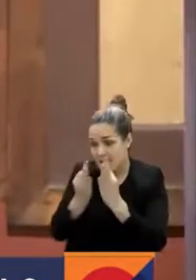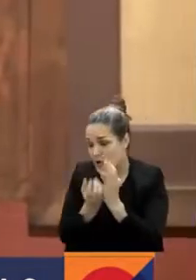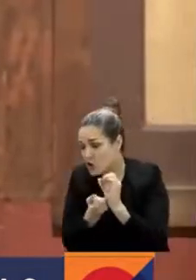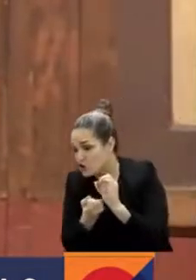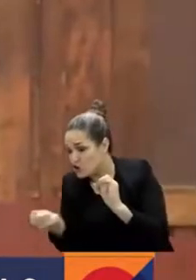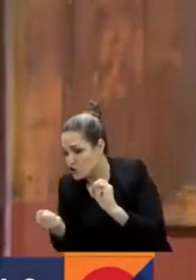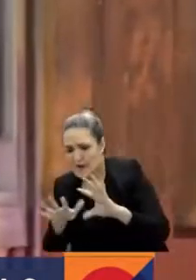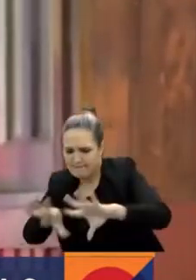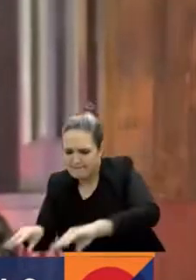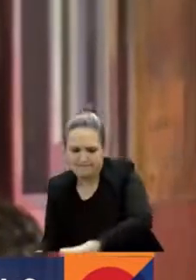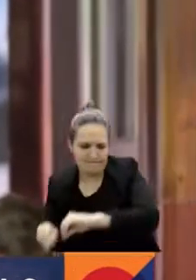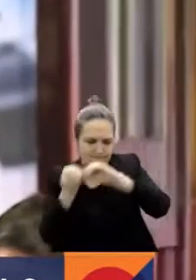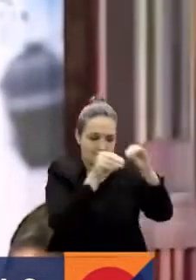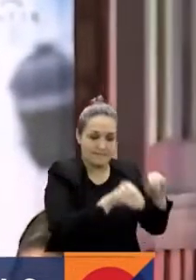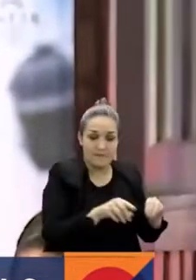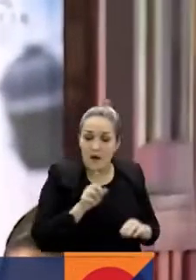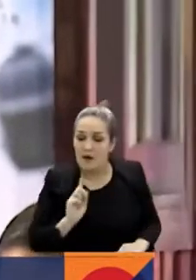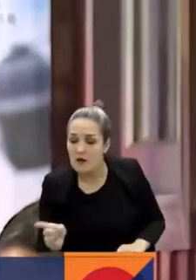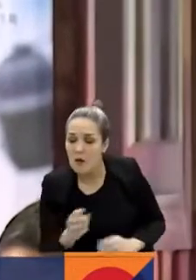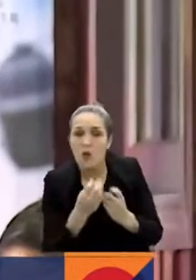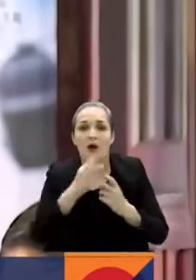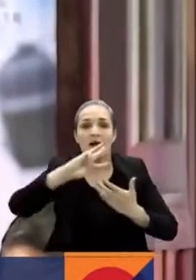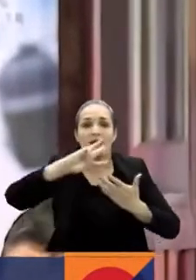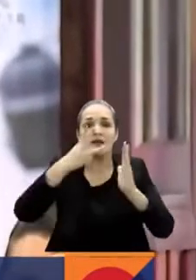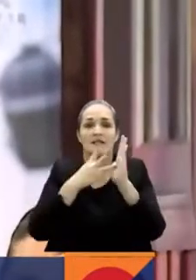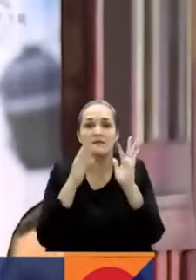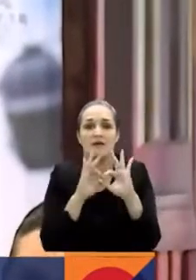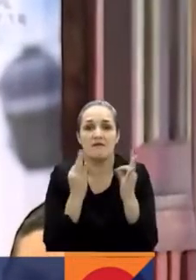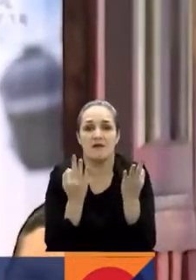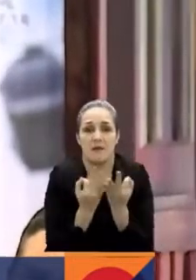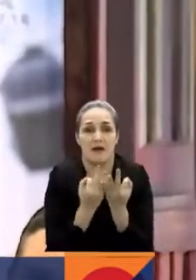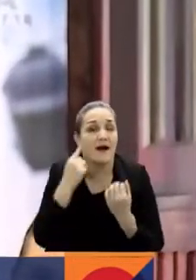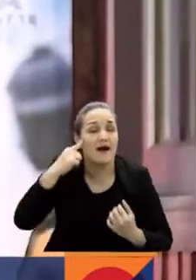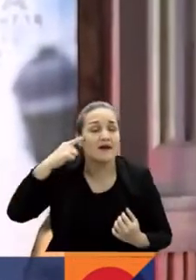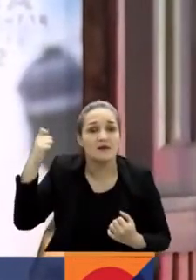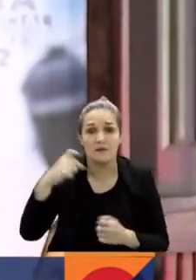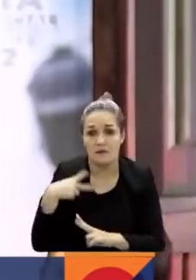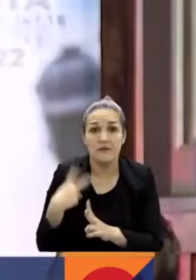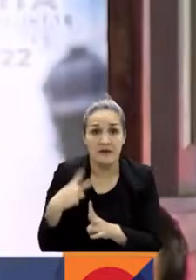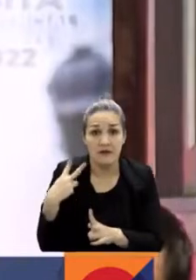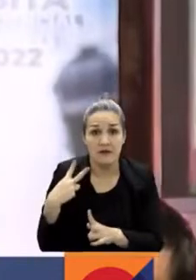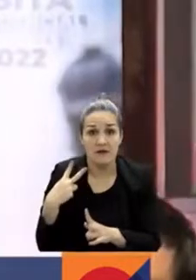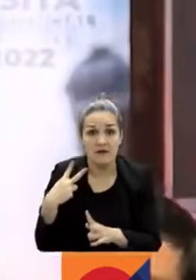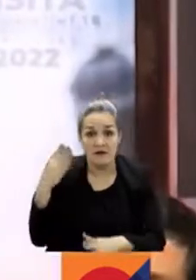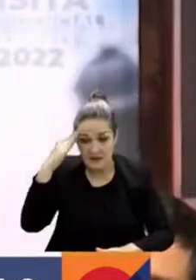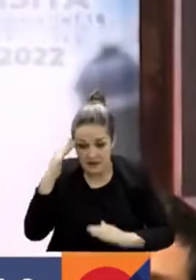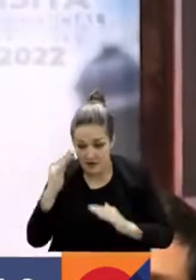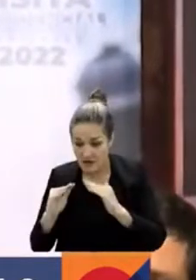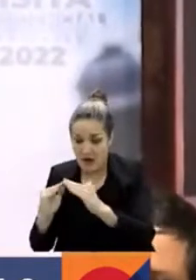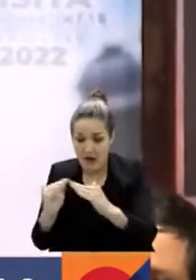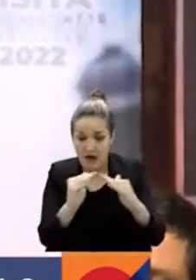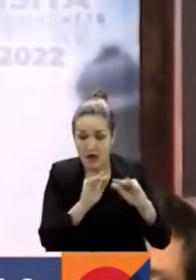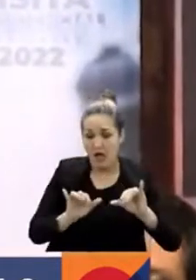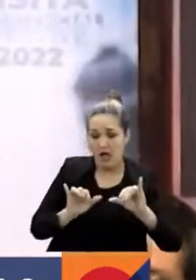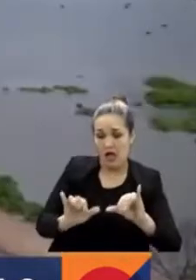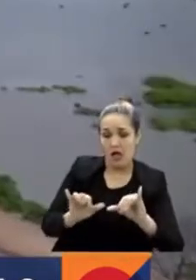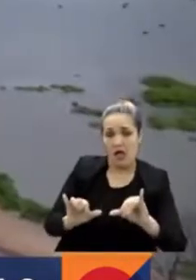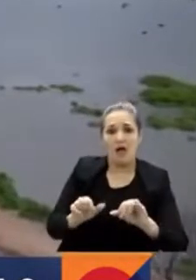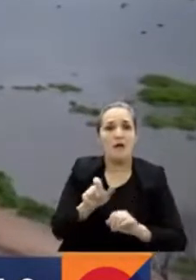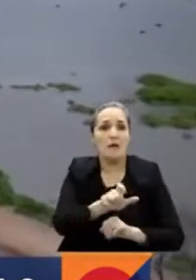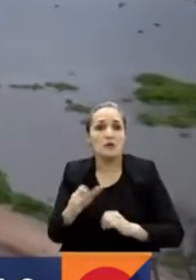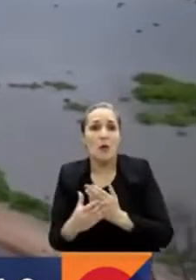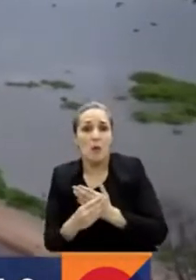3.000 familias están en alto riesgo. Como siempre ocurre, las familias en alto riesgo son las más